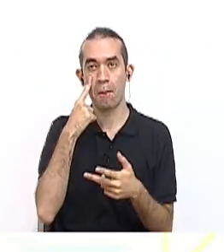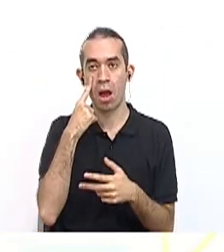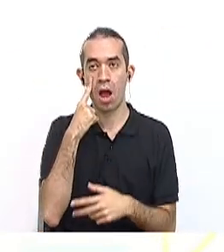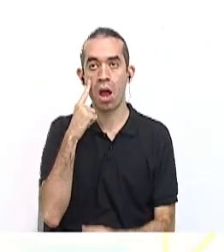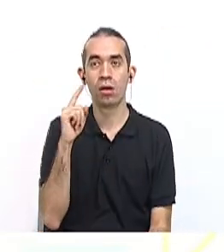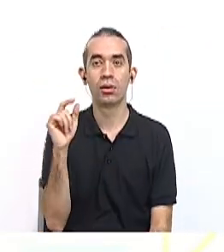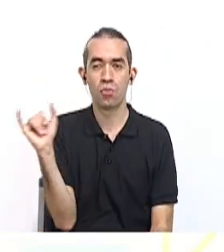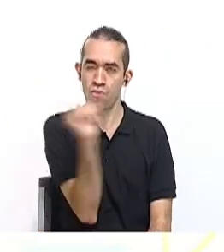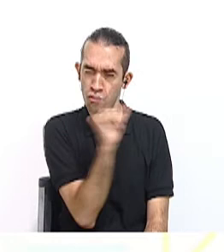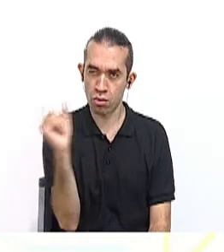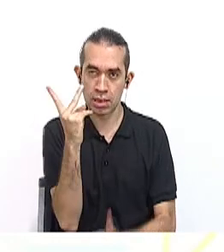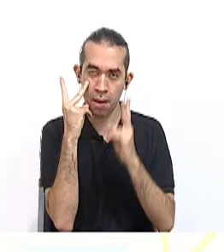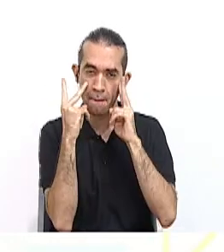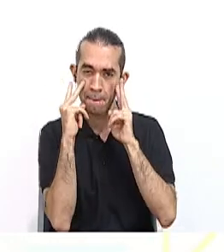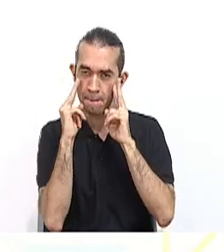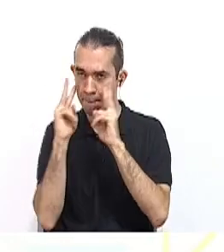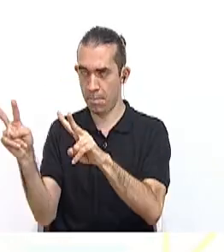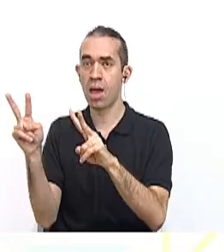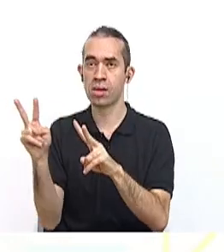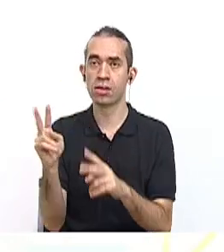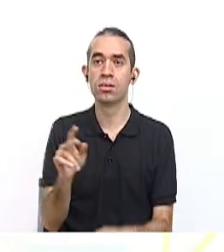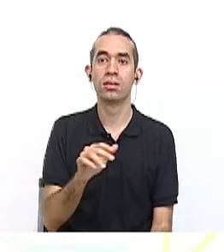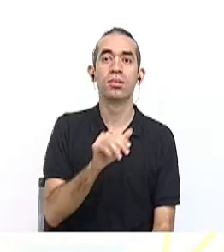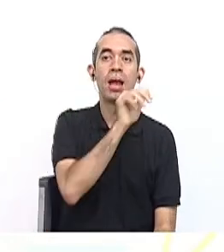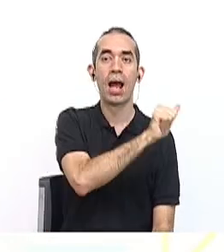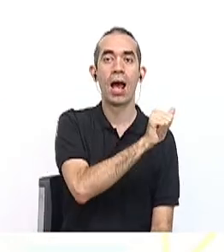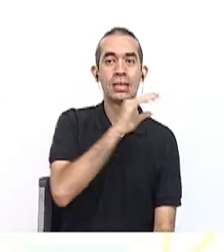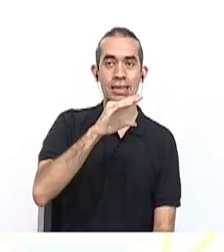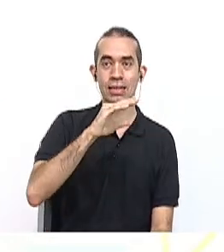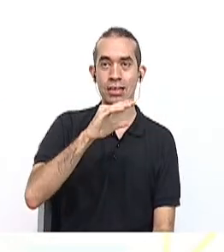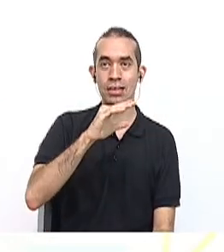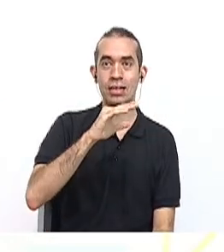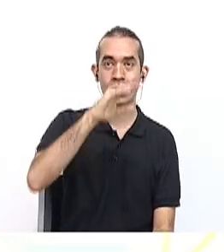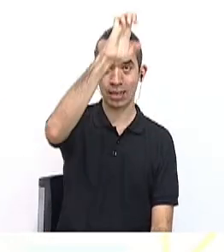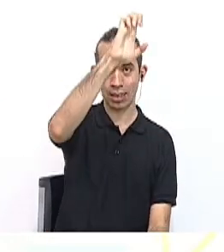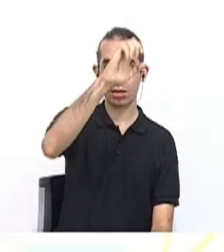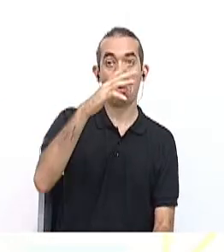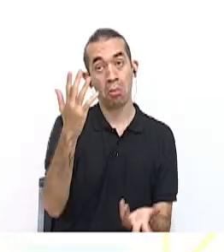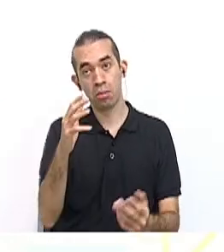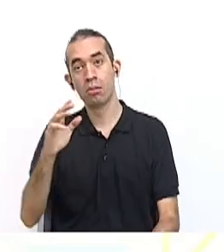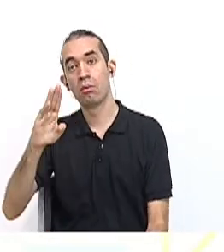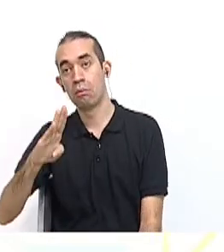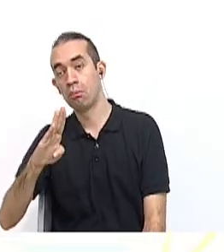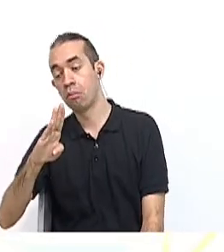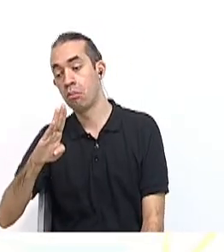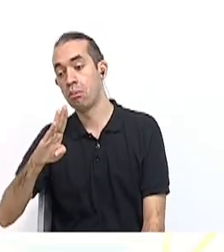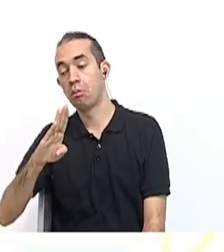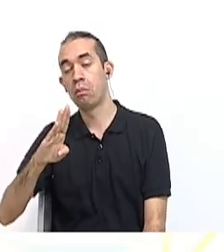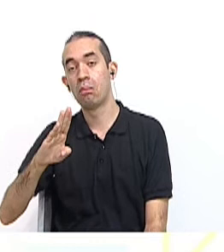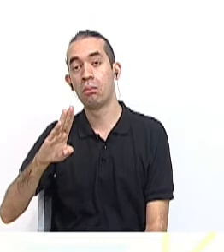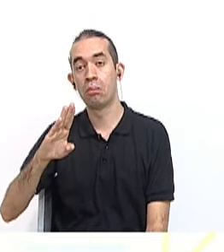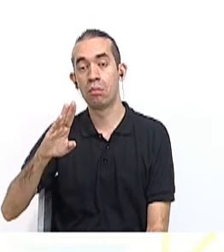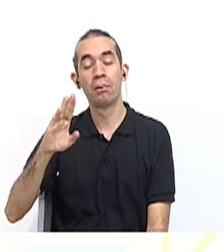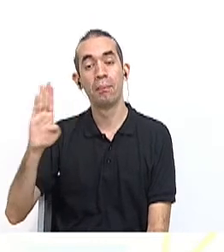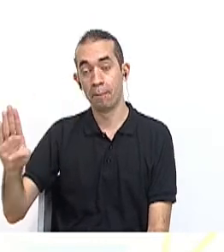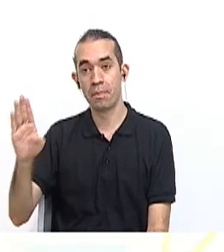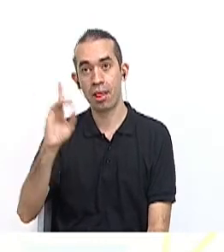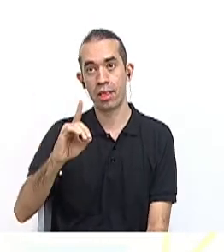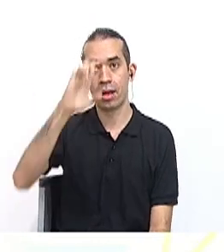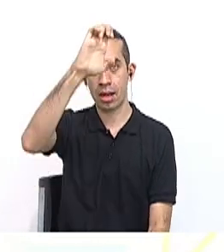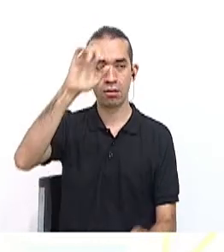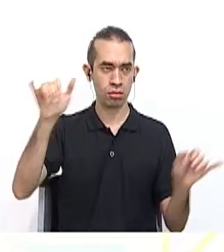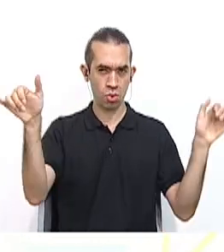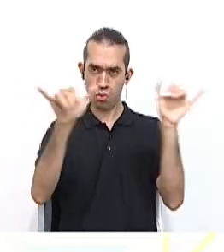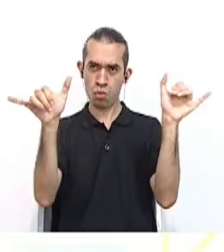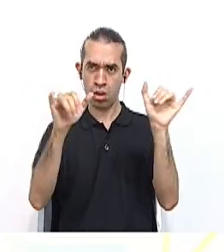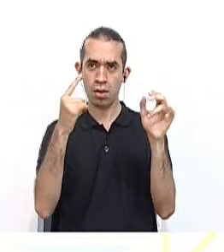Observemos detalladamente. ¿Será el triángulo ACE congruente al triángulo BDE? Nos dicen